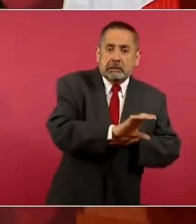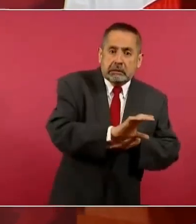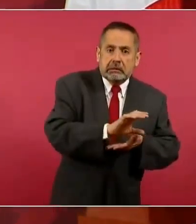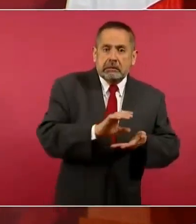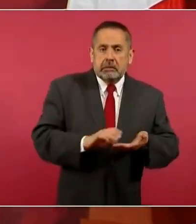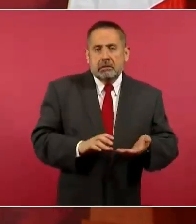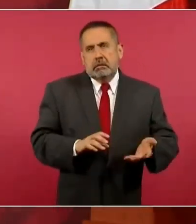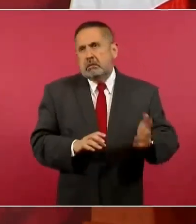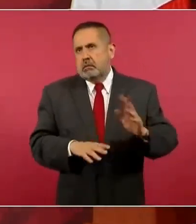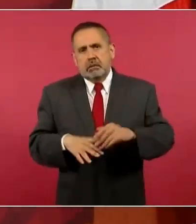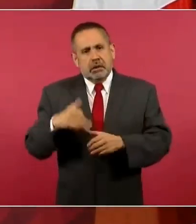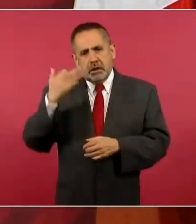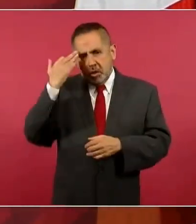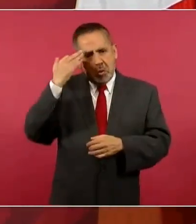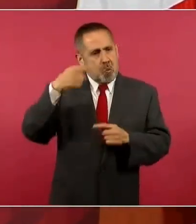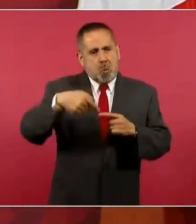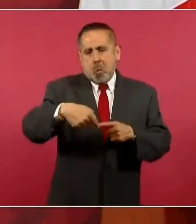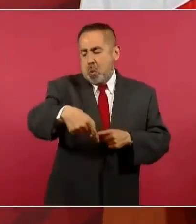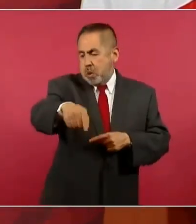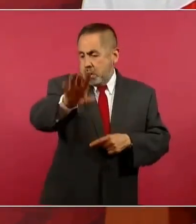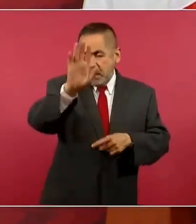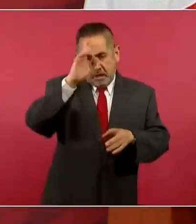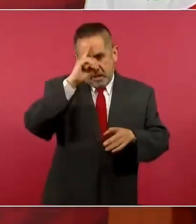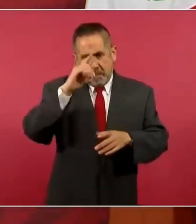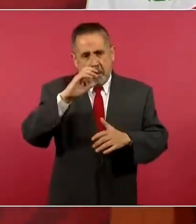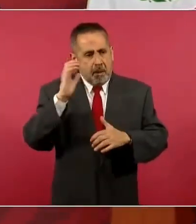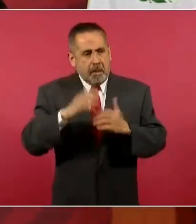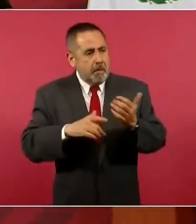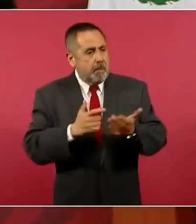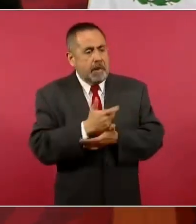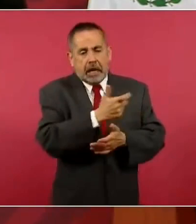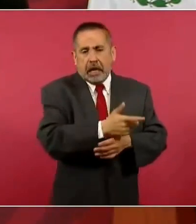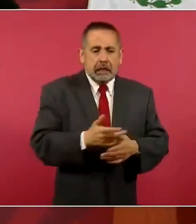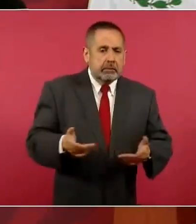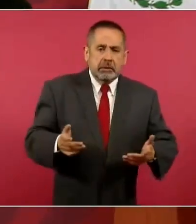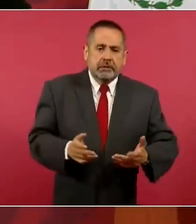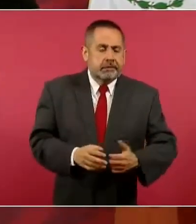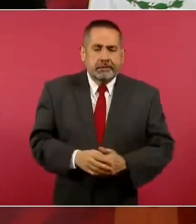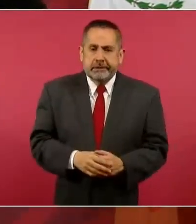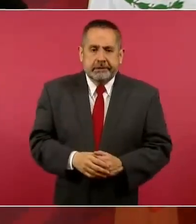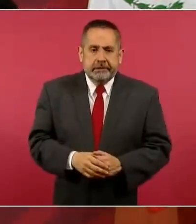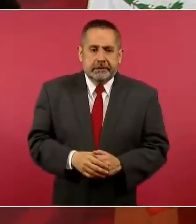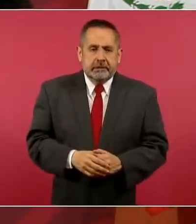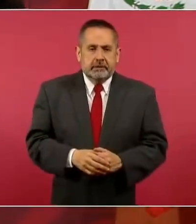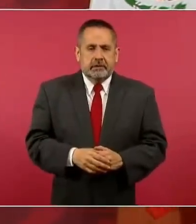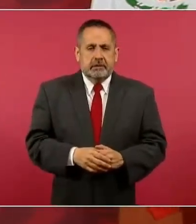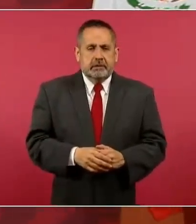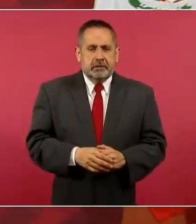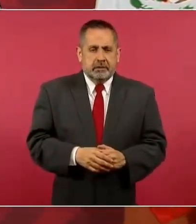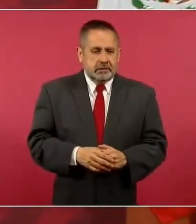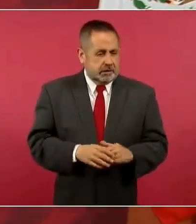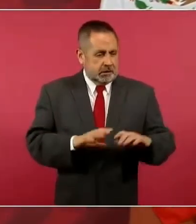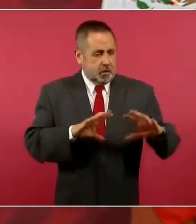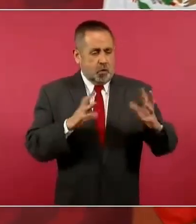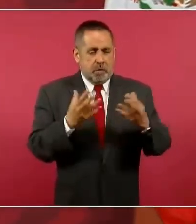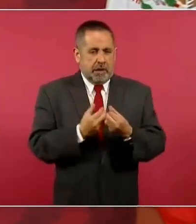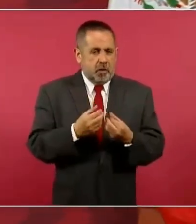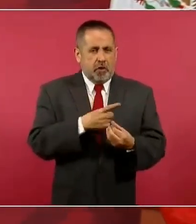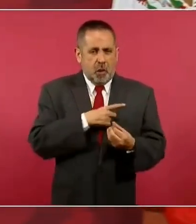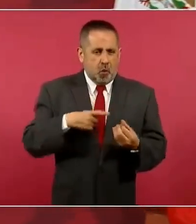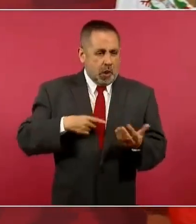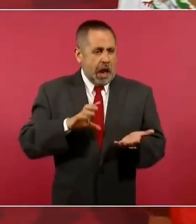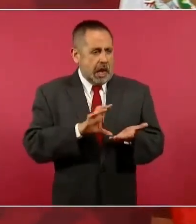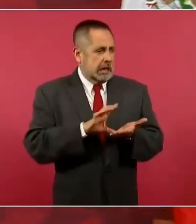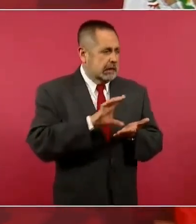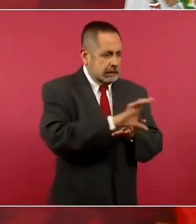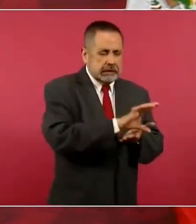y sí va a llevar tiempo todavía, pero ya toda esa deuda entró